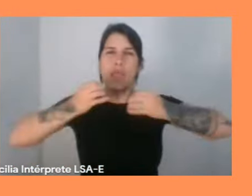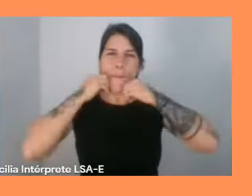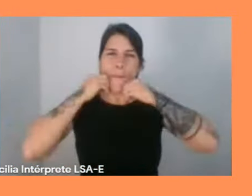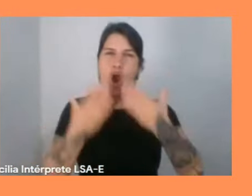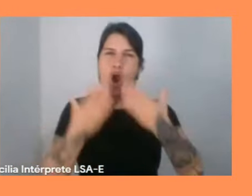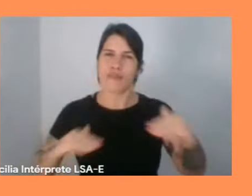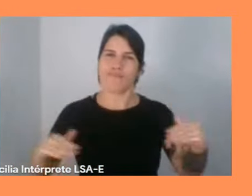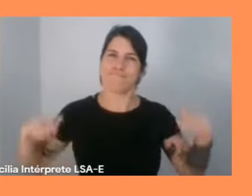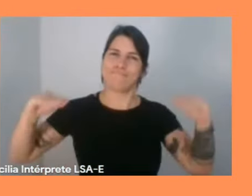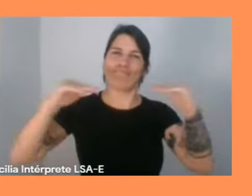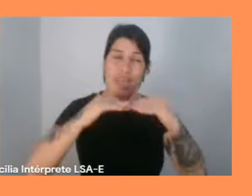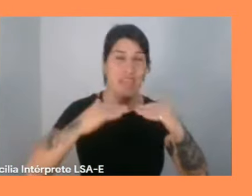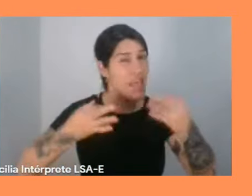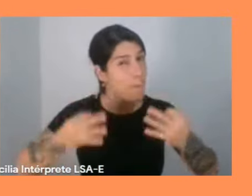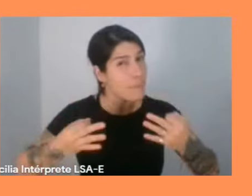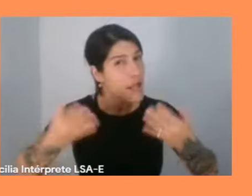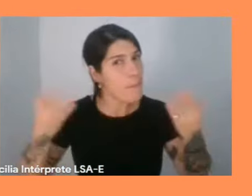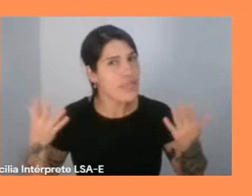capacitista.